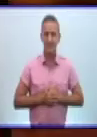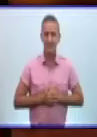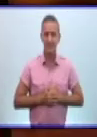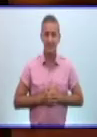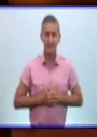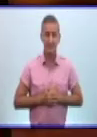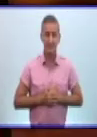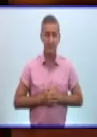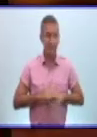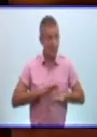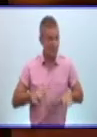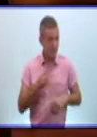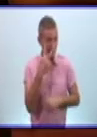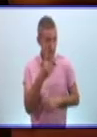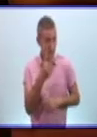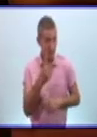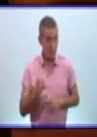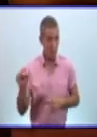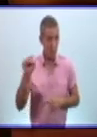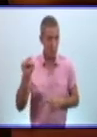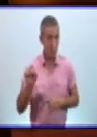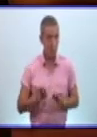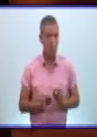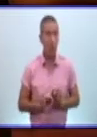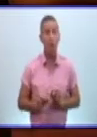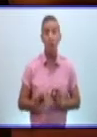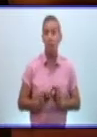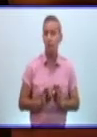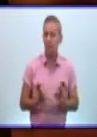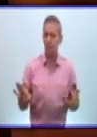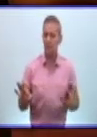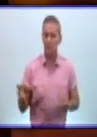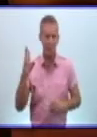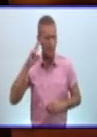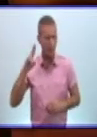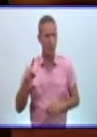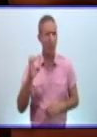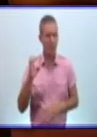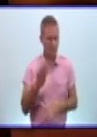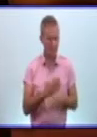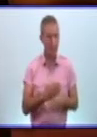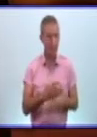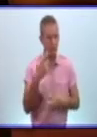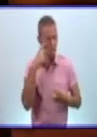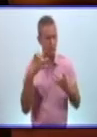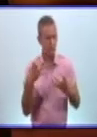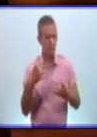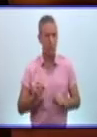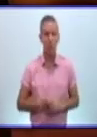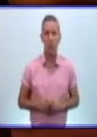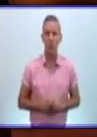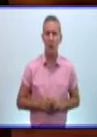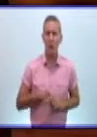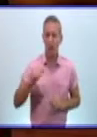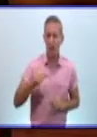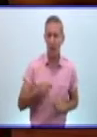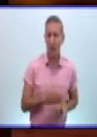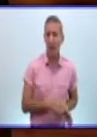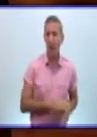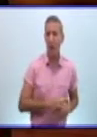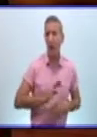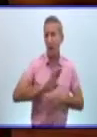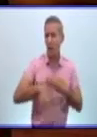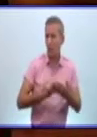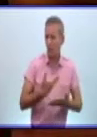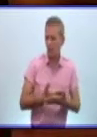Entonces, ya vimos que es una sustancia pura, ya recordamos este concepto fundamental. Pero les propongo pasar nuevamente al